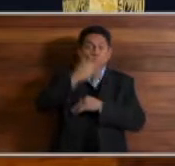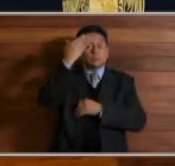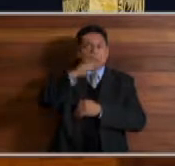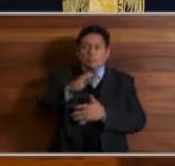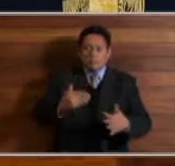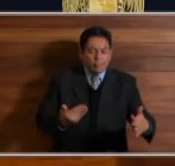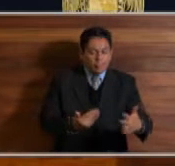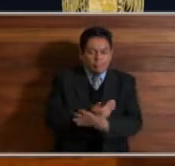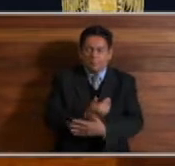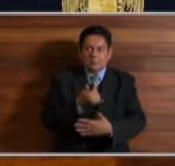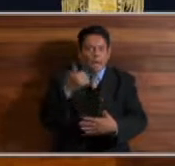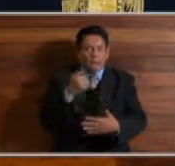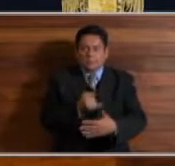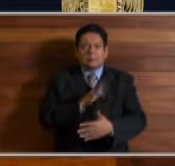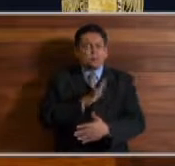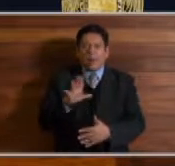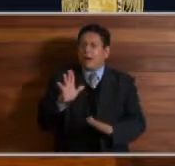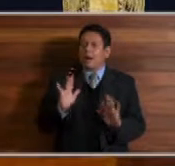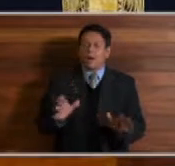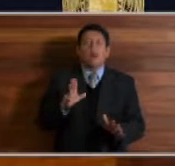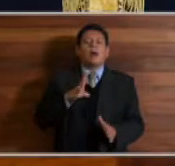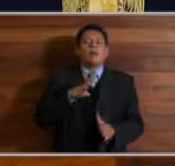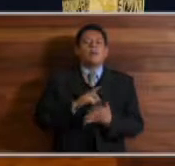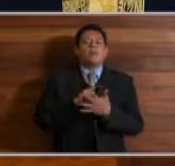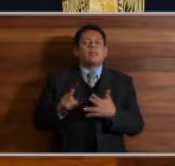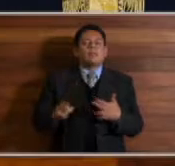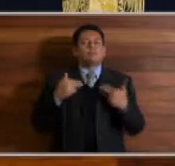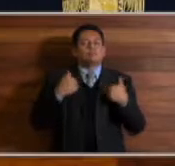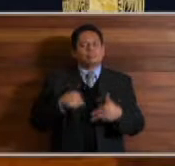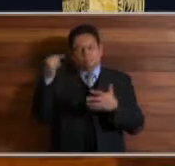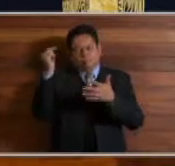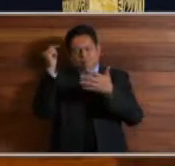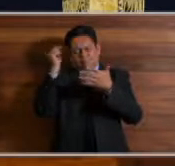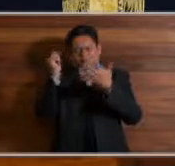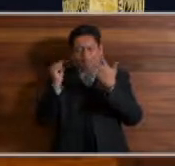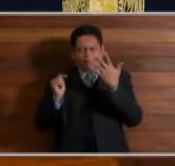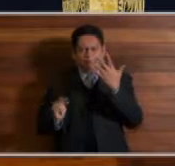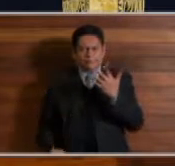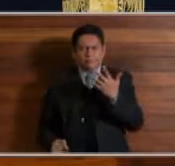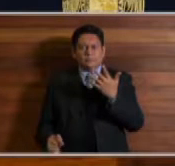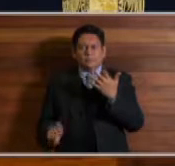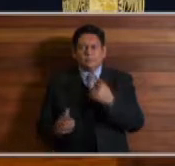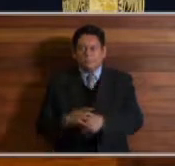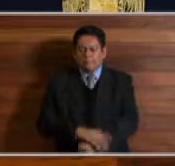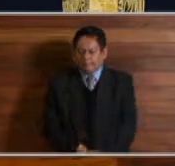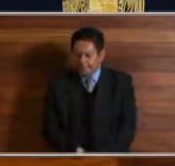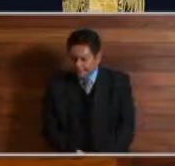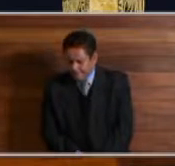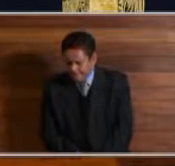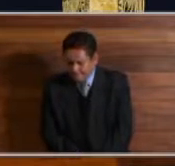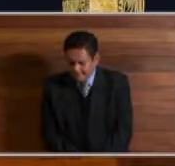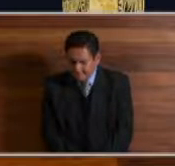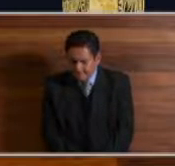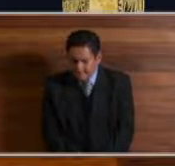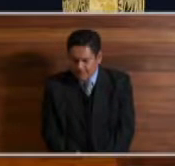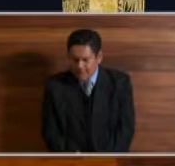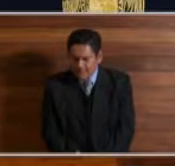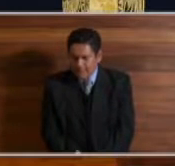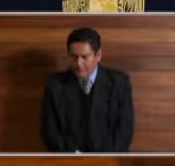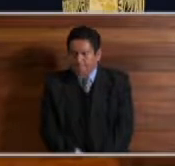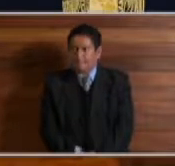Yo diría, son derechos, y allí, doctor Carmona, me perdona